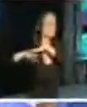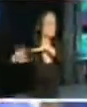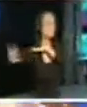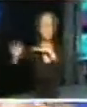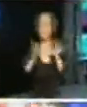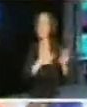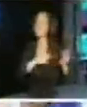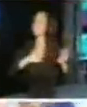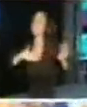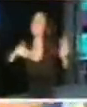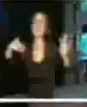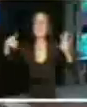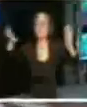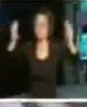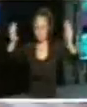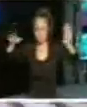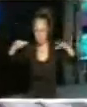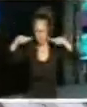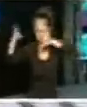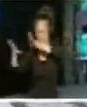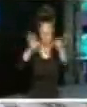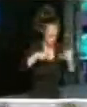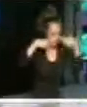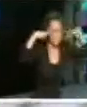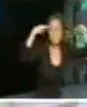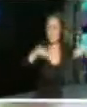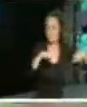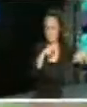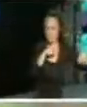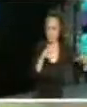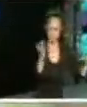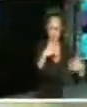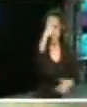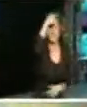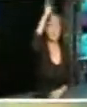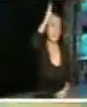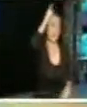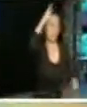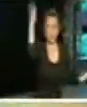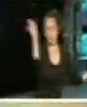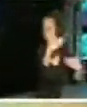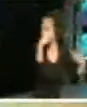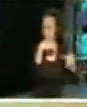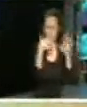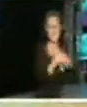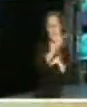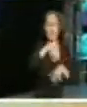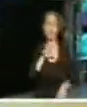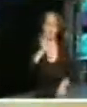Quisiera, pero en nuestra realidad hoy no existe Peter Pan, no vivimos en nunca